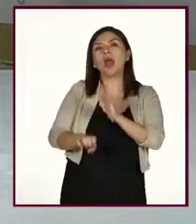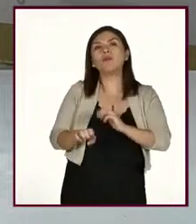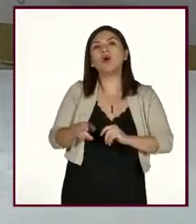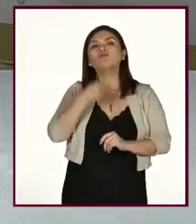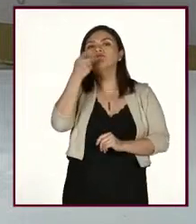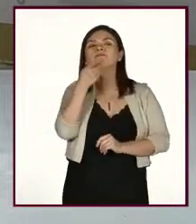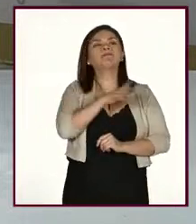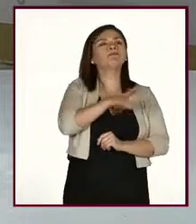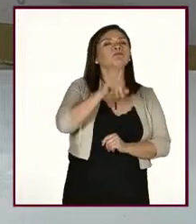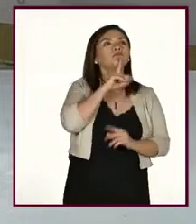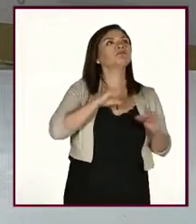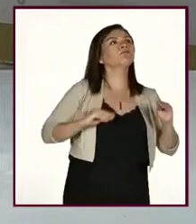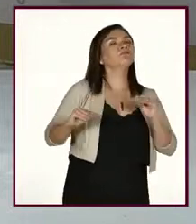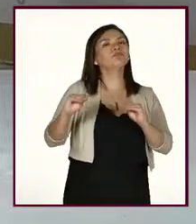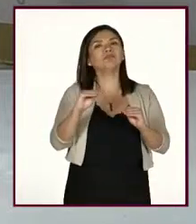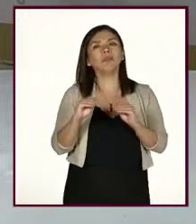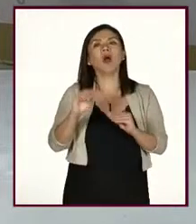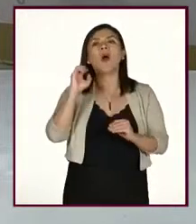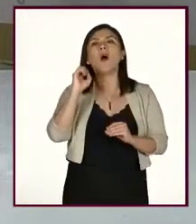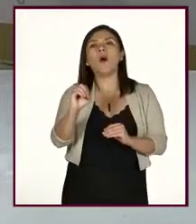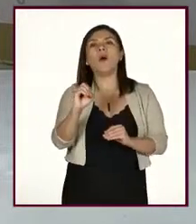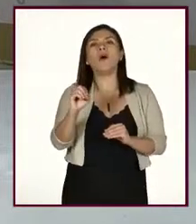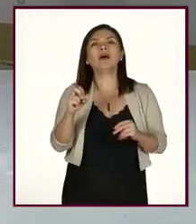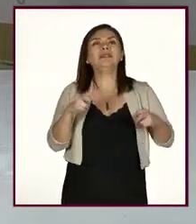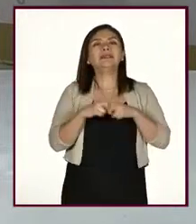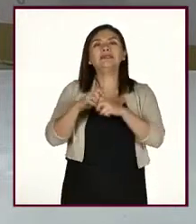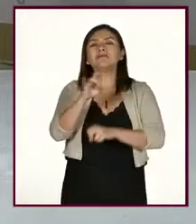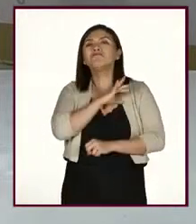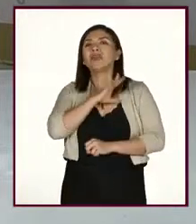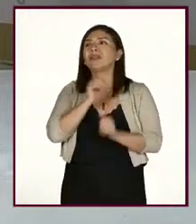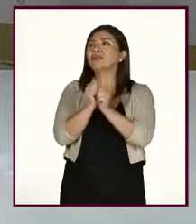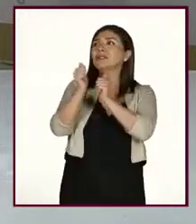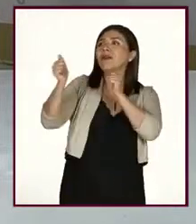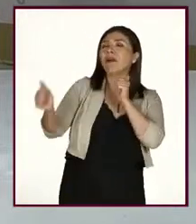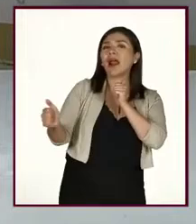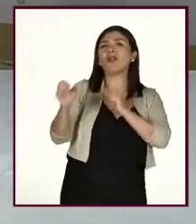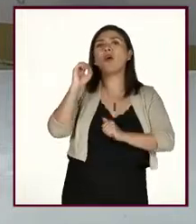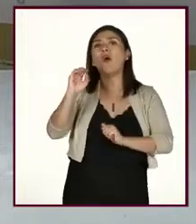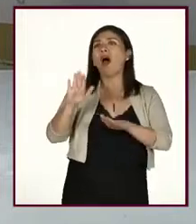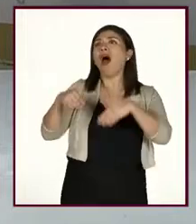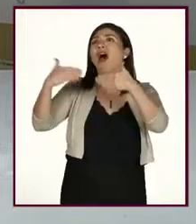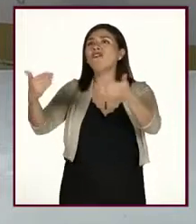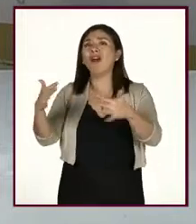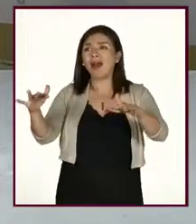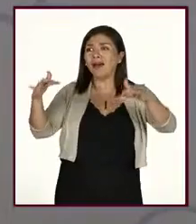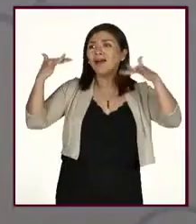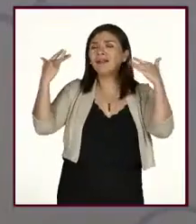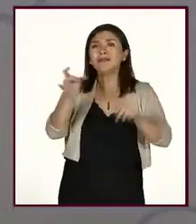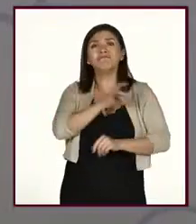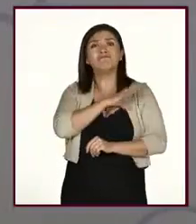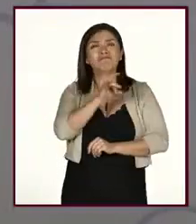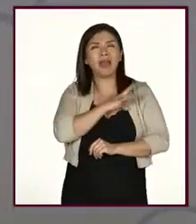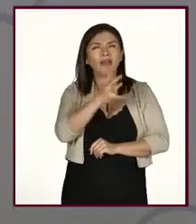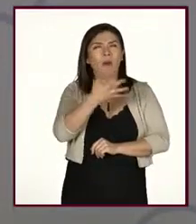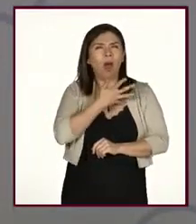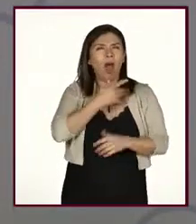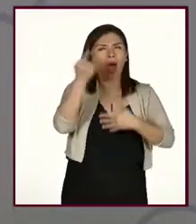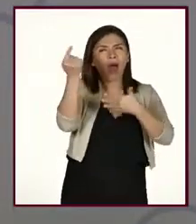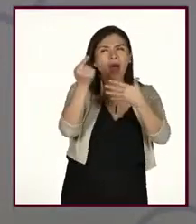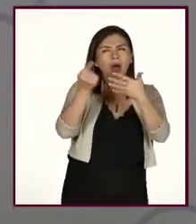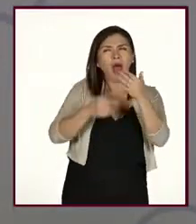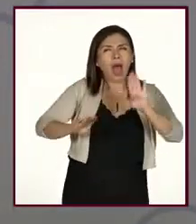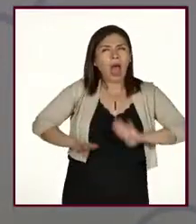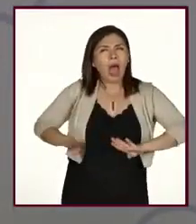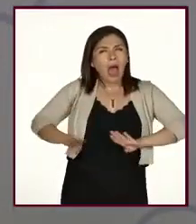las fobias específicas, el trastorno de ansiedad de separación, la agorafobia. Entonces, todos comparten como características